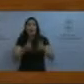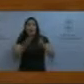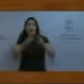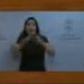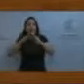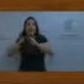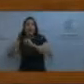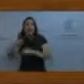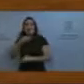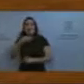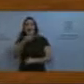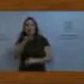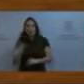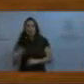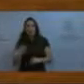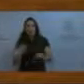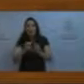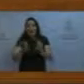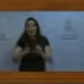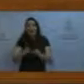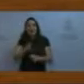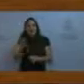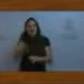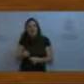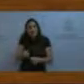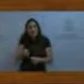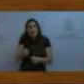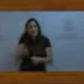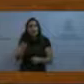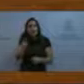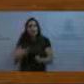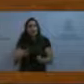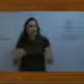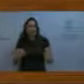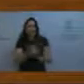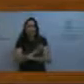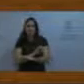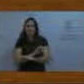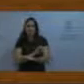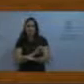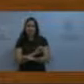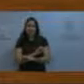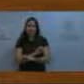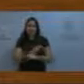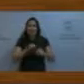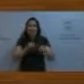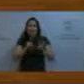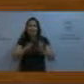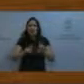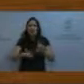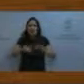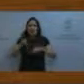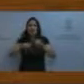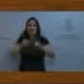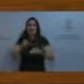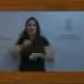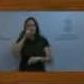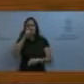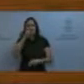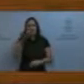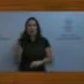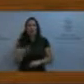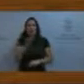empresas que conformaban la UTE, tras serias discrepancias con la dirección de la empresa, abandonaron la obra en el año 2012. Y